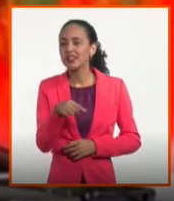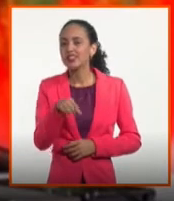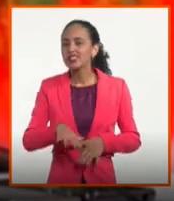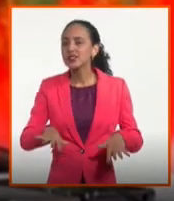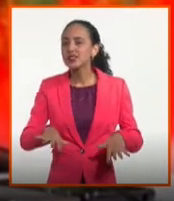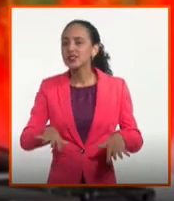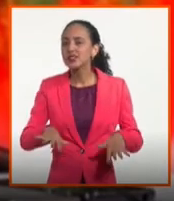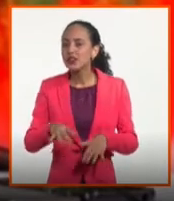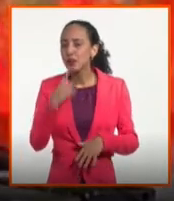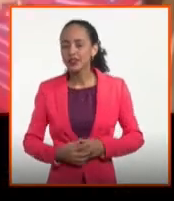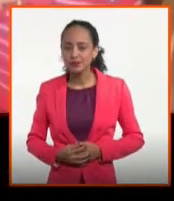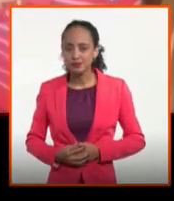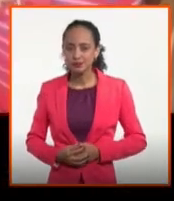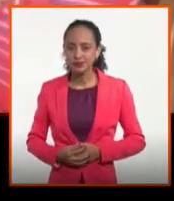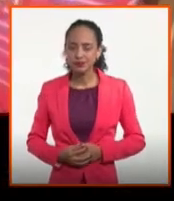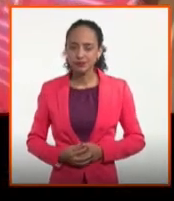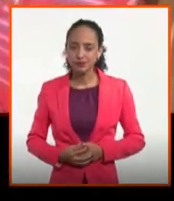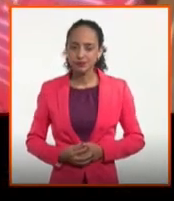territorio